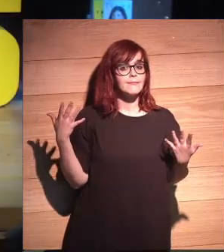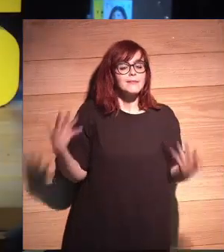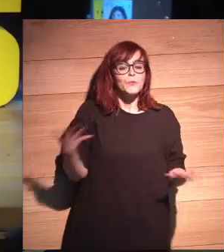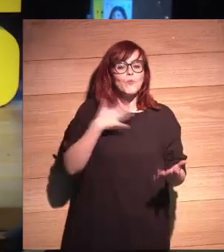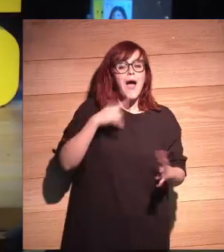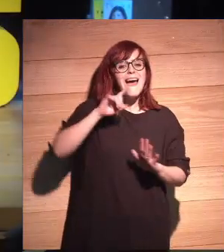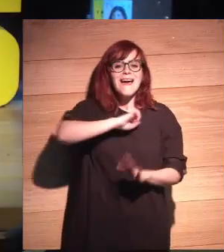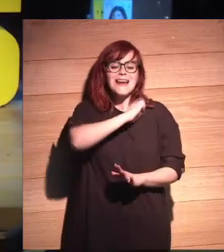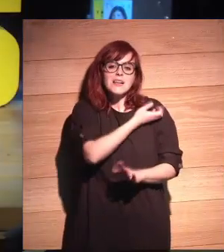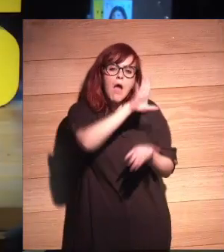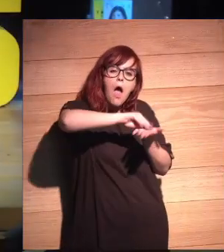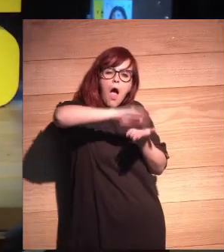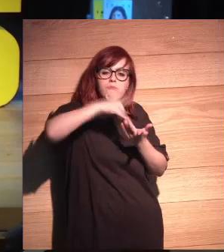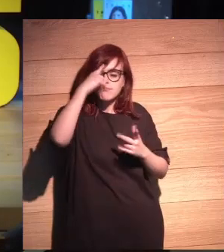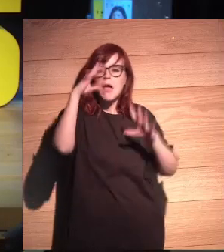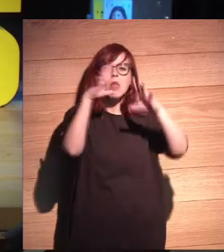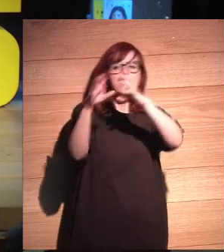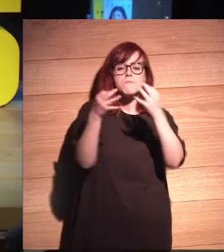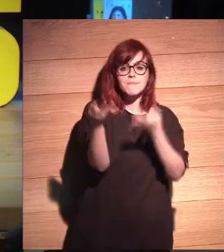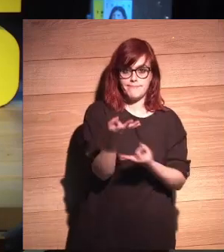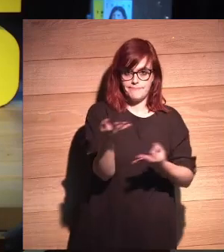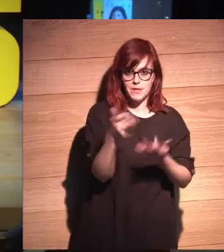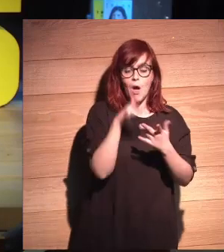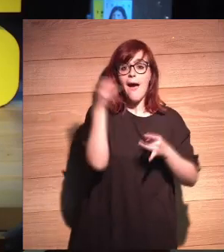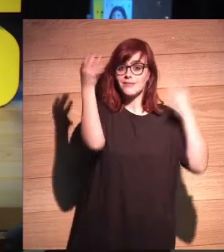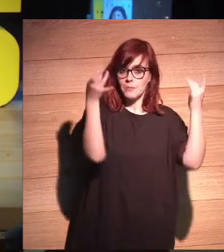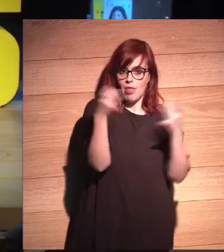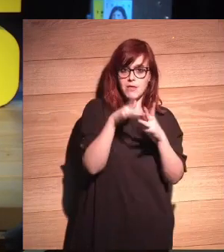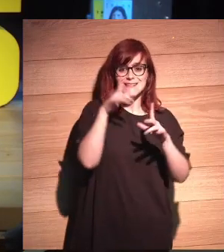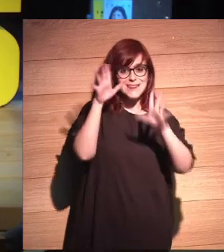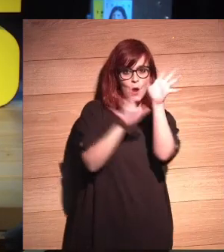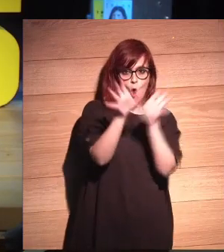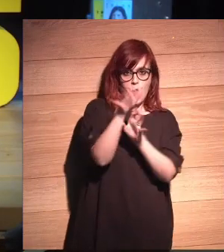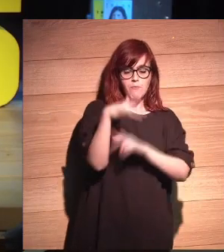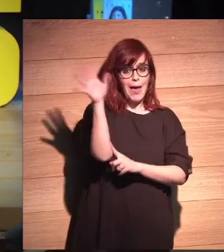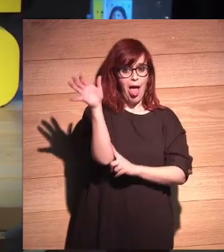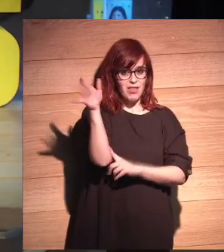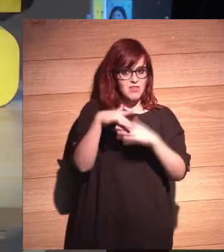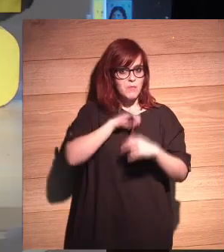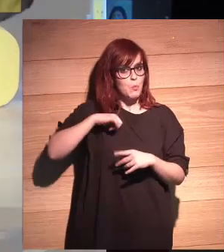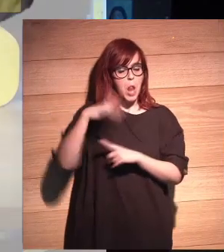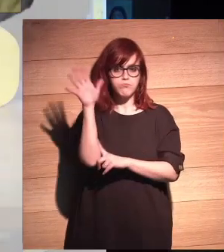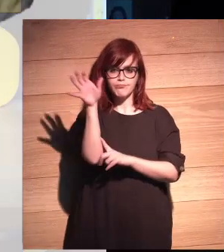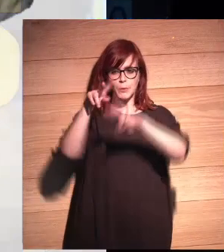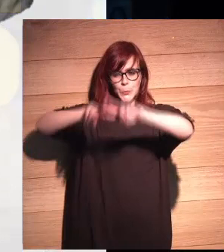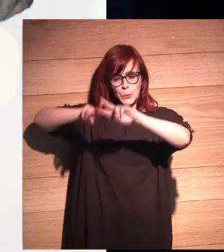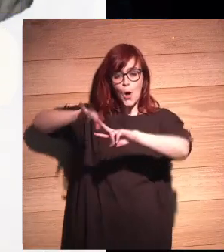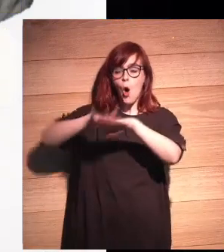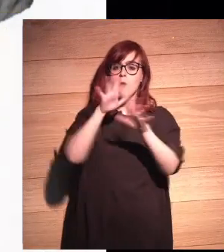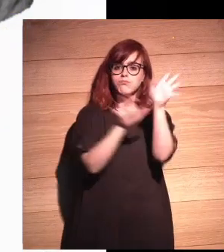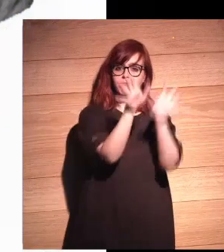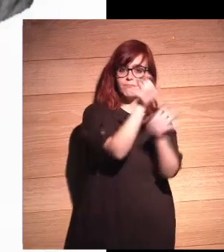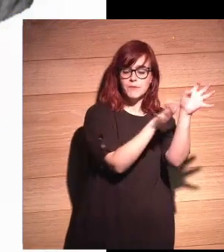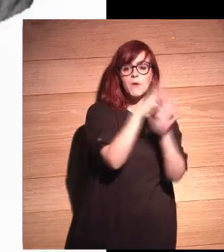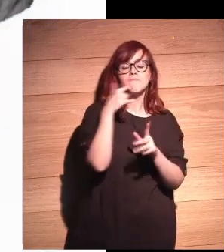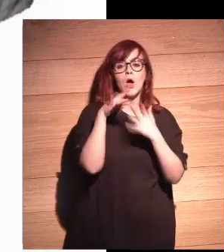¿qué podemos registrar en el cerebro? Bueno, pues podemos registrar la actividad de neuronas individuales o la actividad de grandes poblaciones. Por